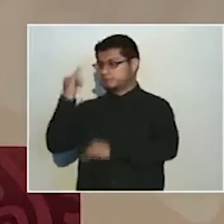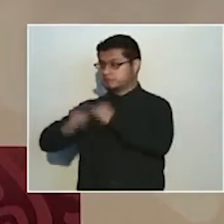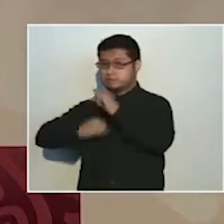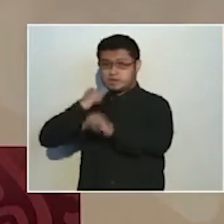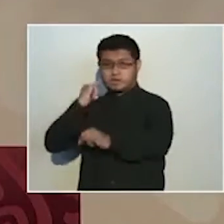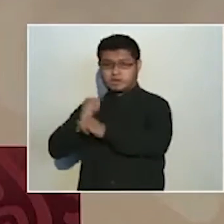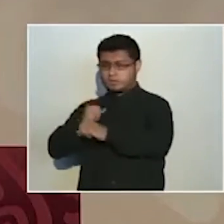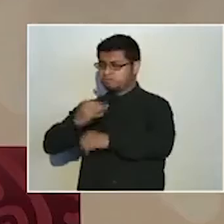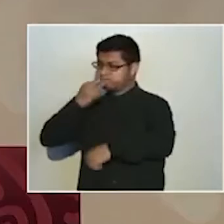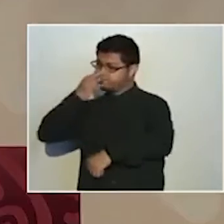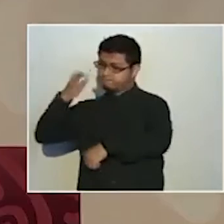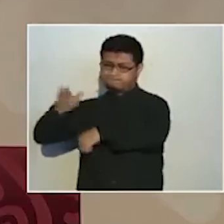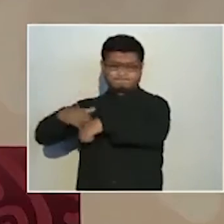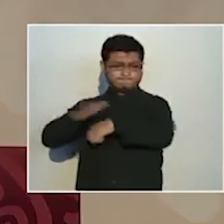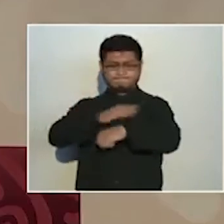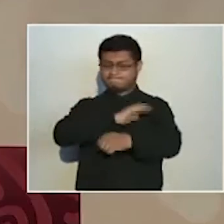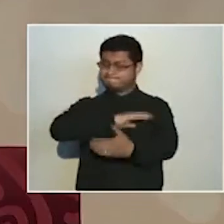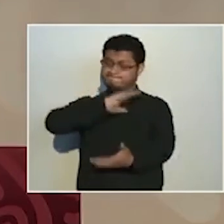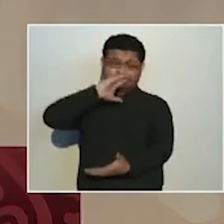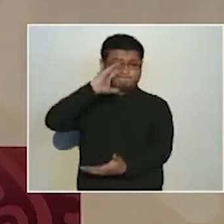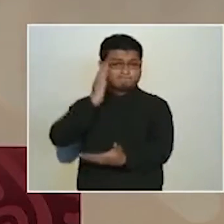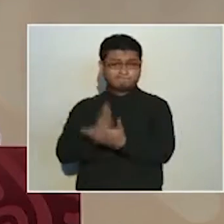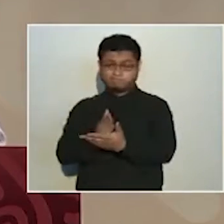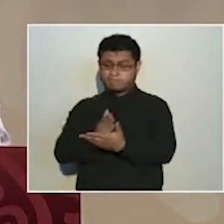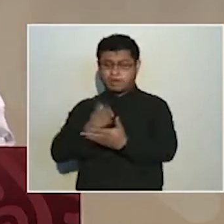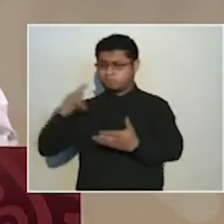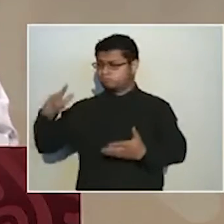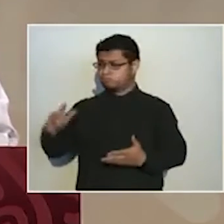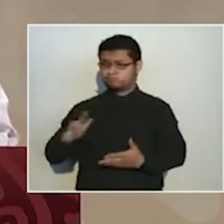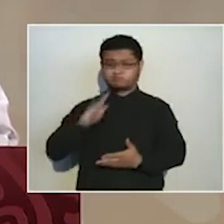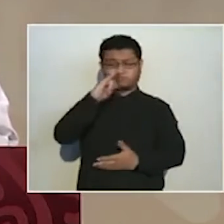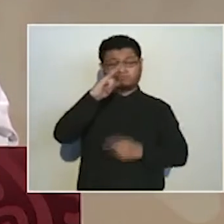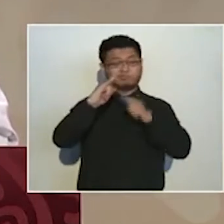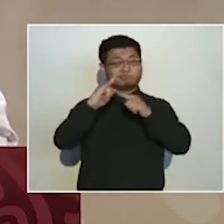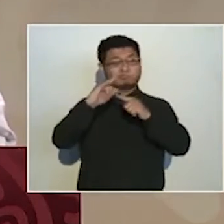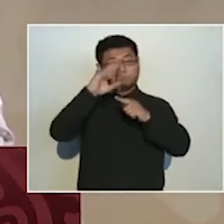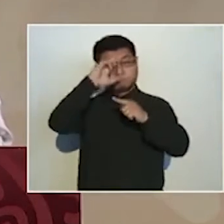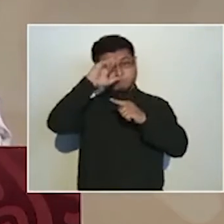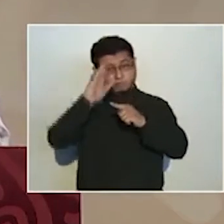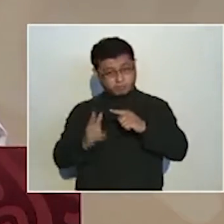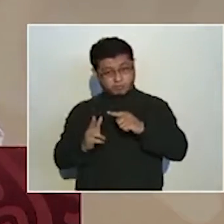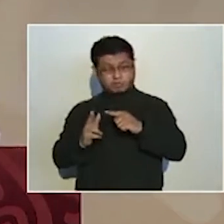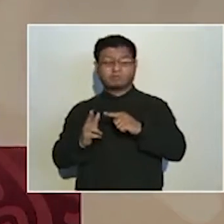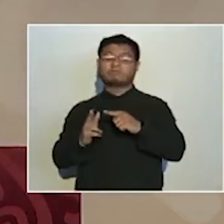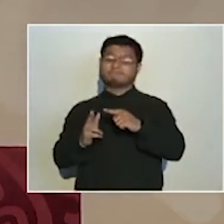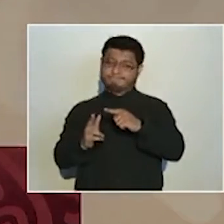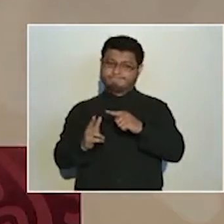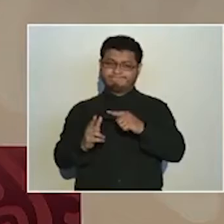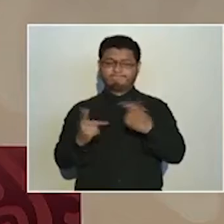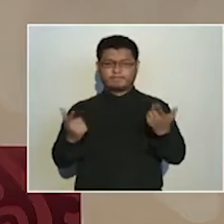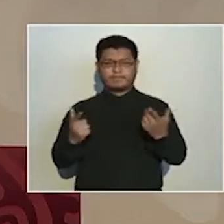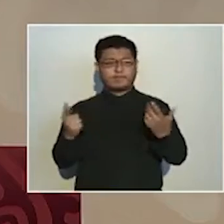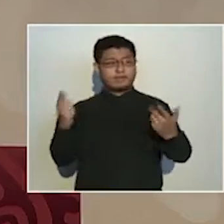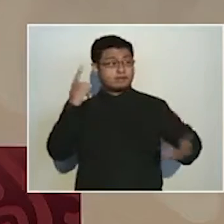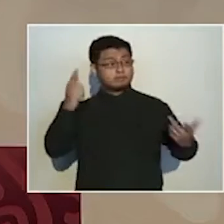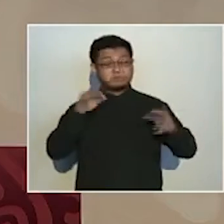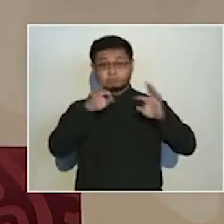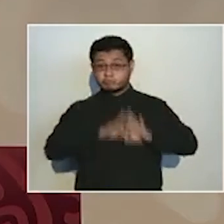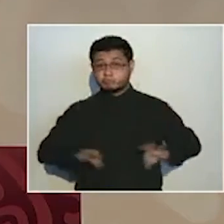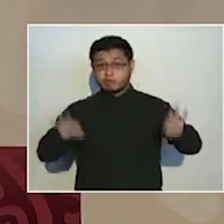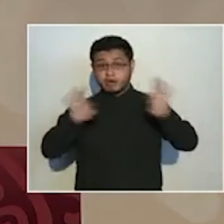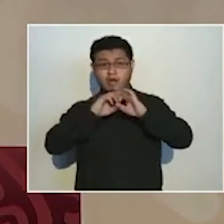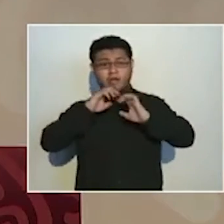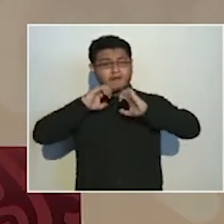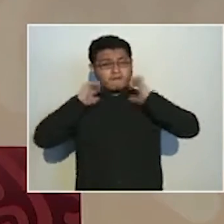de viajes, suspensión de vuelos y cruceros y la cancelación de las ferias más importantes a nivel